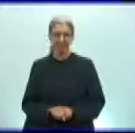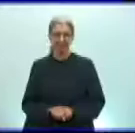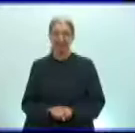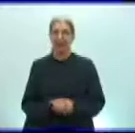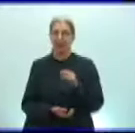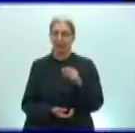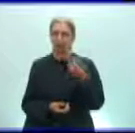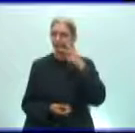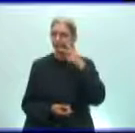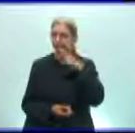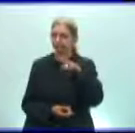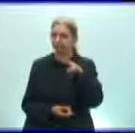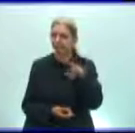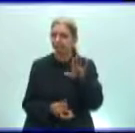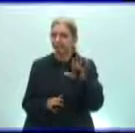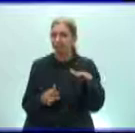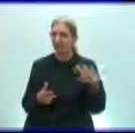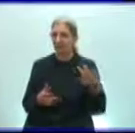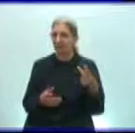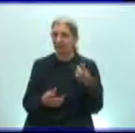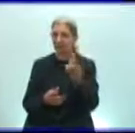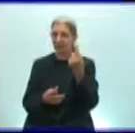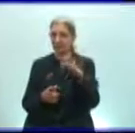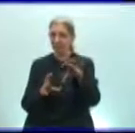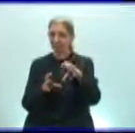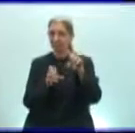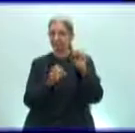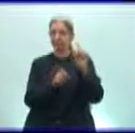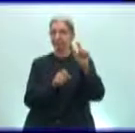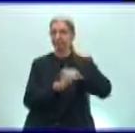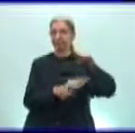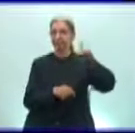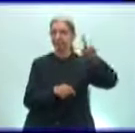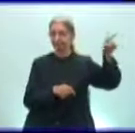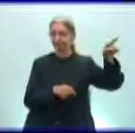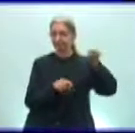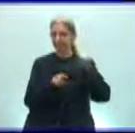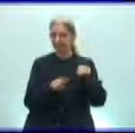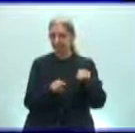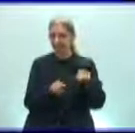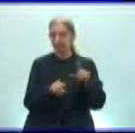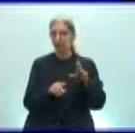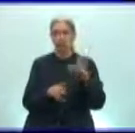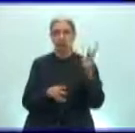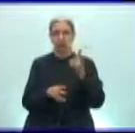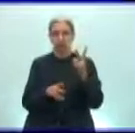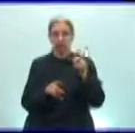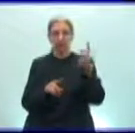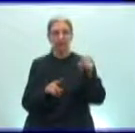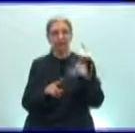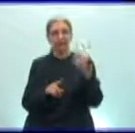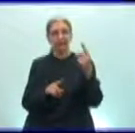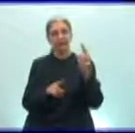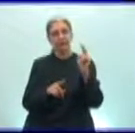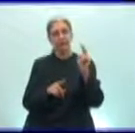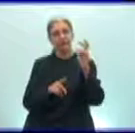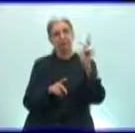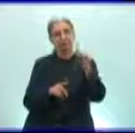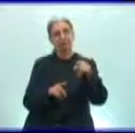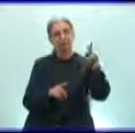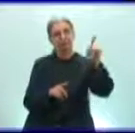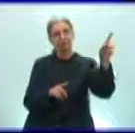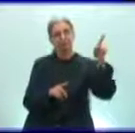Observen ahí primero, cuando dijimos aislar la raíz, es el término continuo de raíz, ¿verdad? Por eso queda aquí 2 raíz cuadrada de x menos 1,